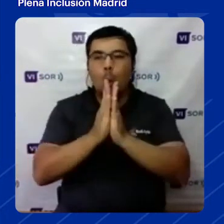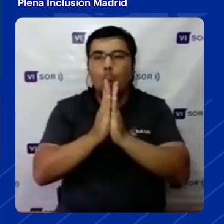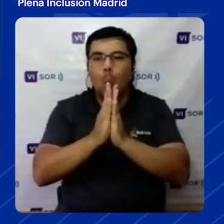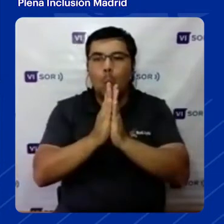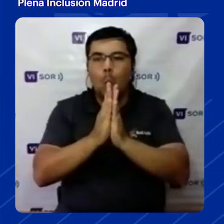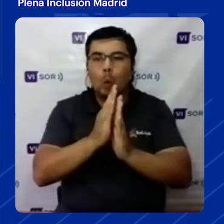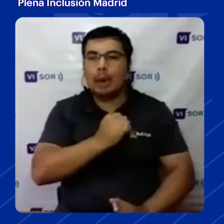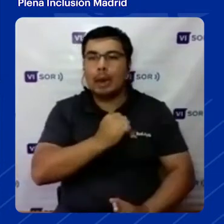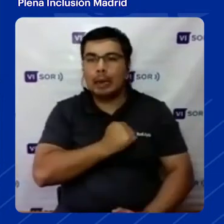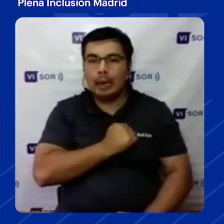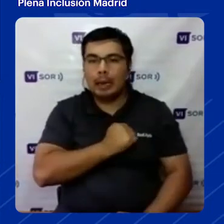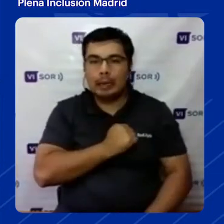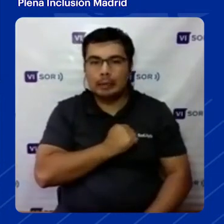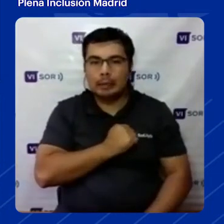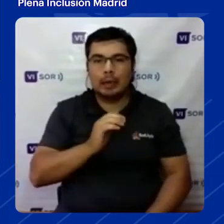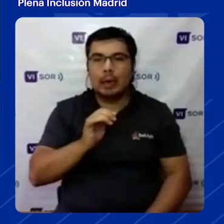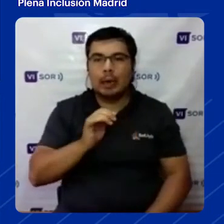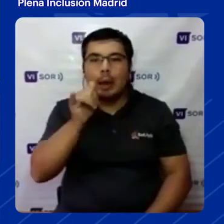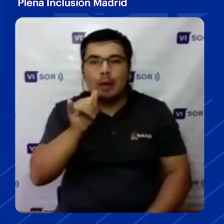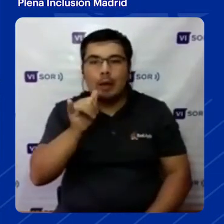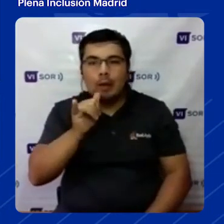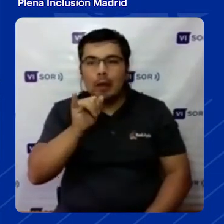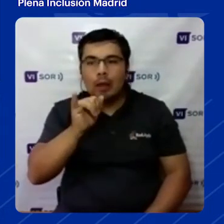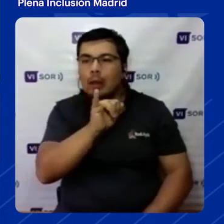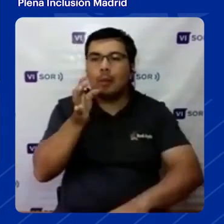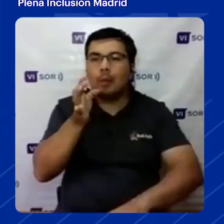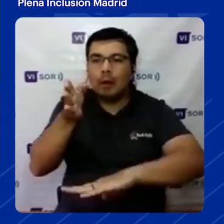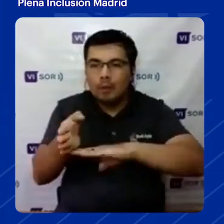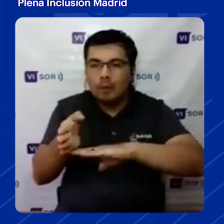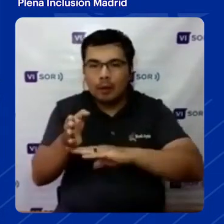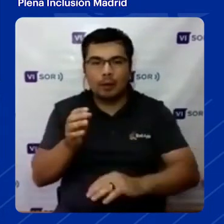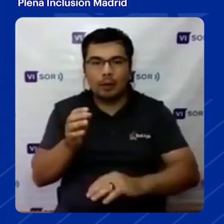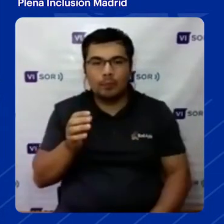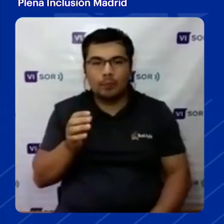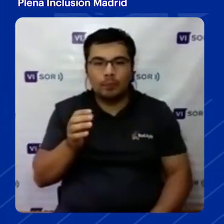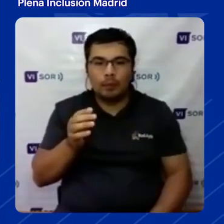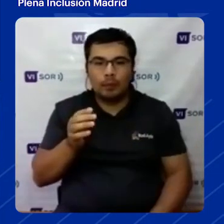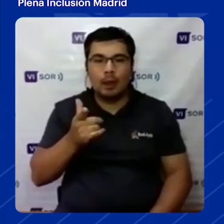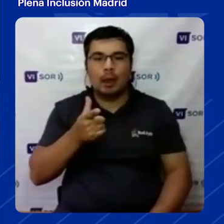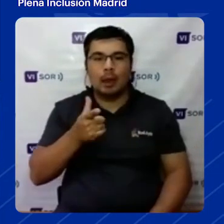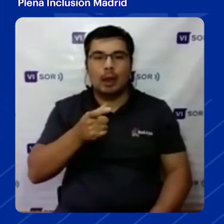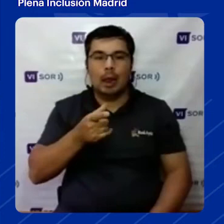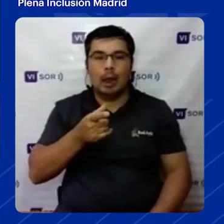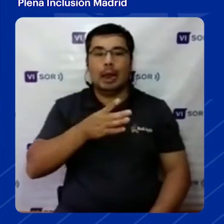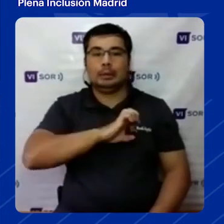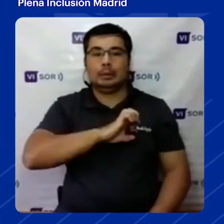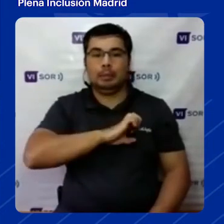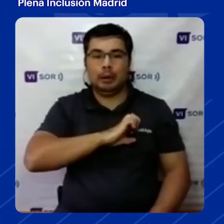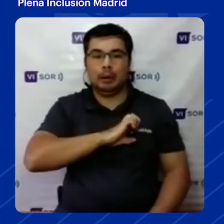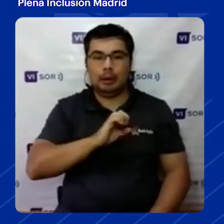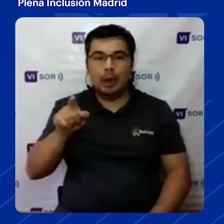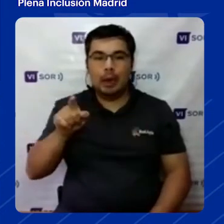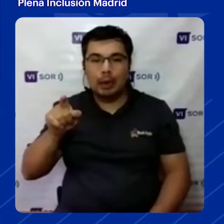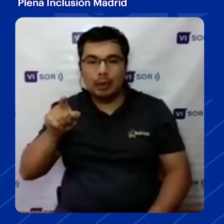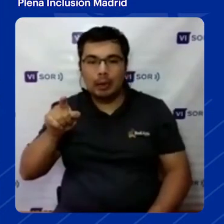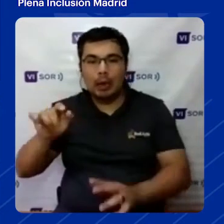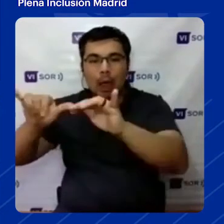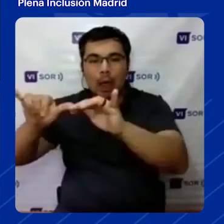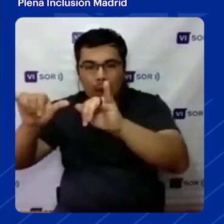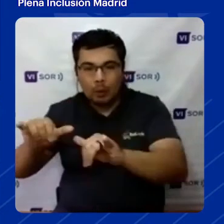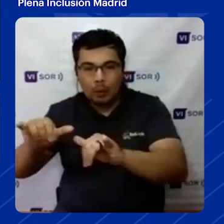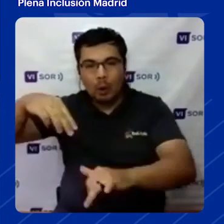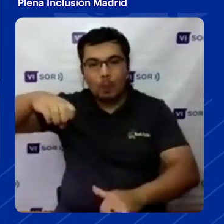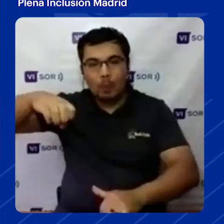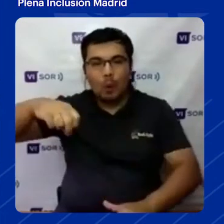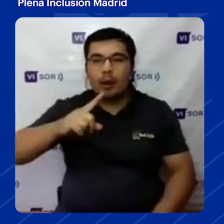que llegó a España y que estuvo en el monasterio del Escorial. Es decir, contamos, pero también le tenemos que